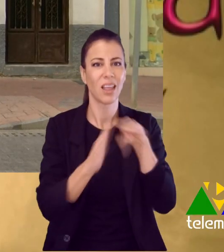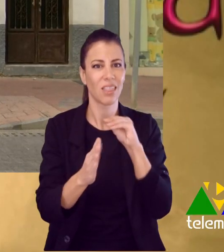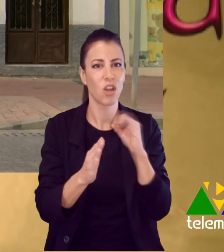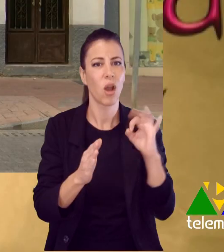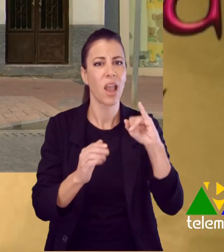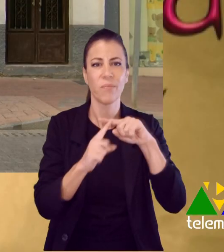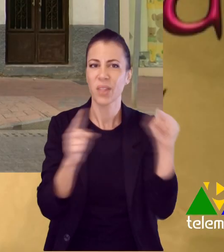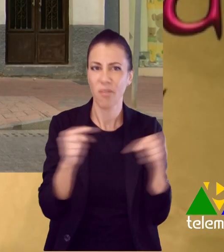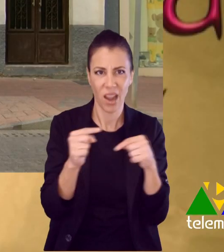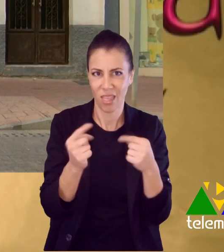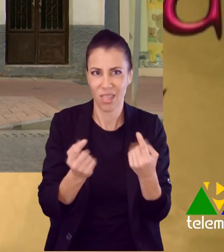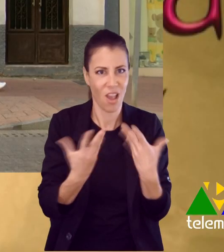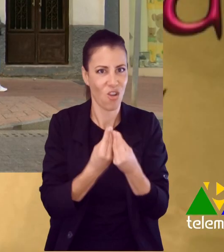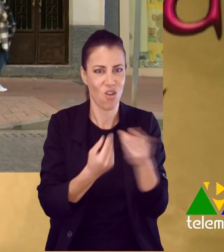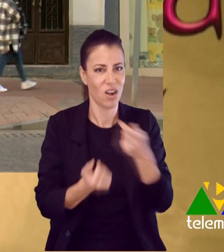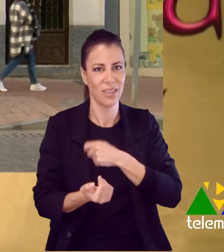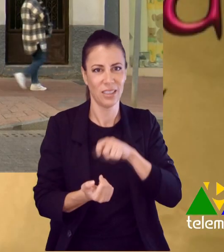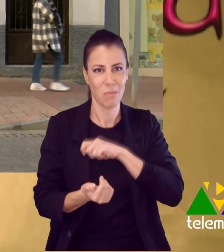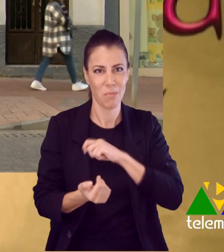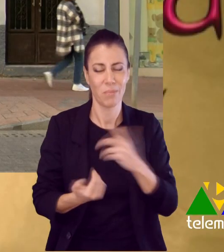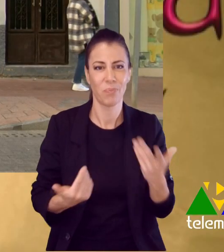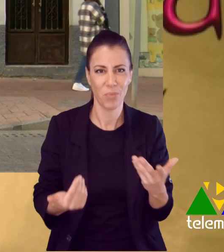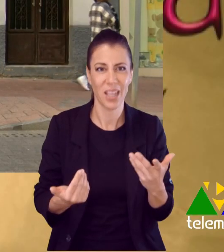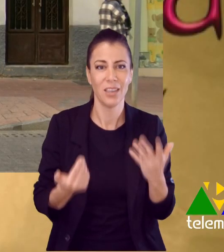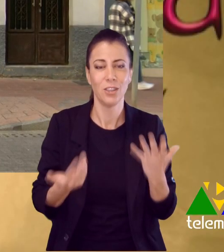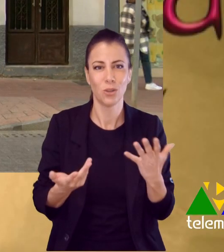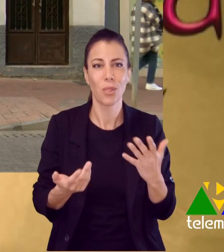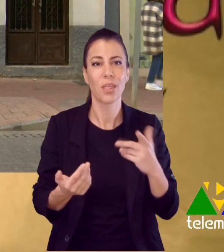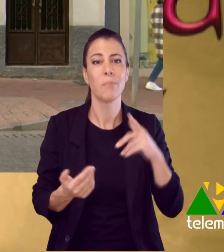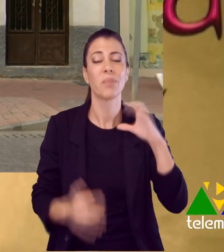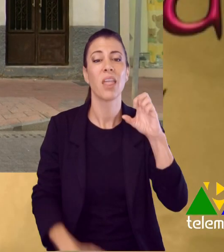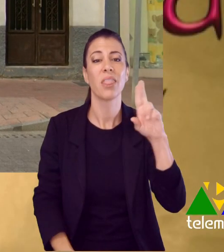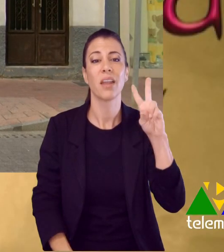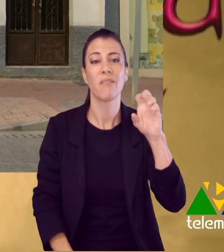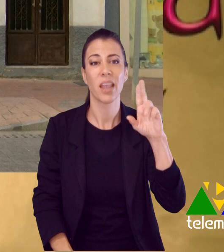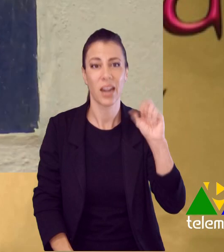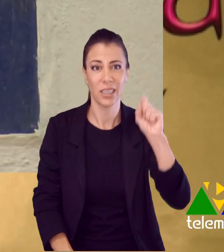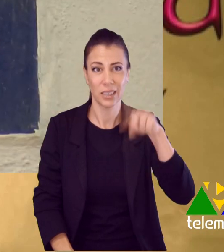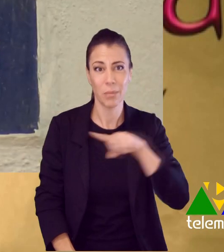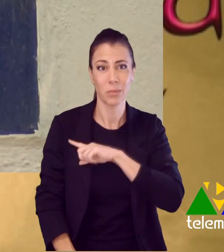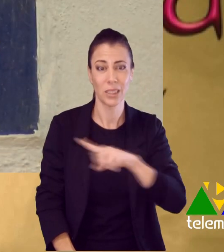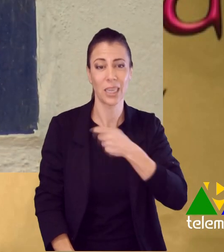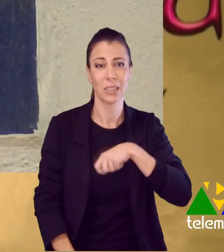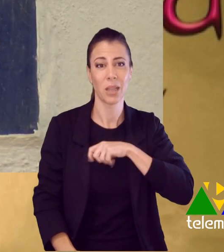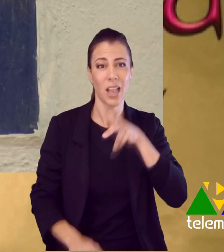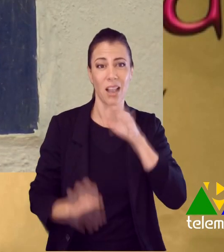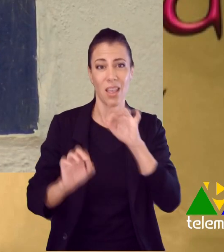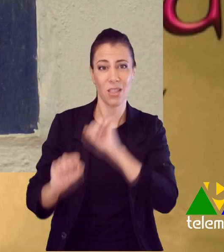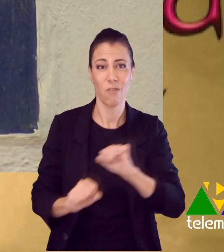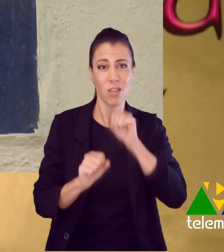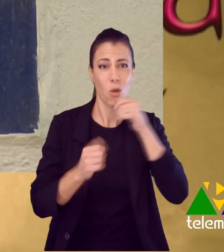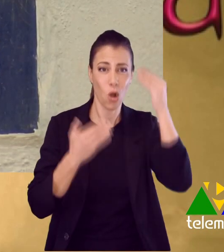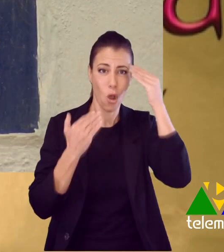la diferencia con España, y el almirante Cervera y los marinos españoles que defendieron el honor de